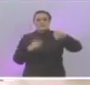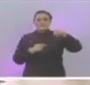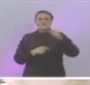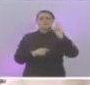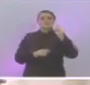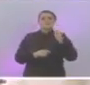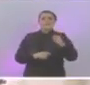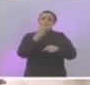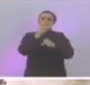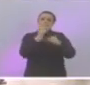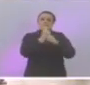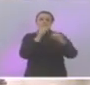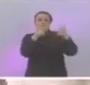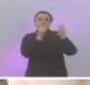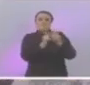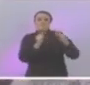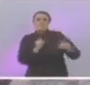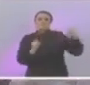Primera División.